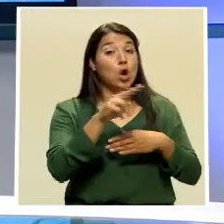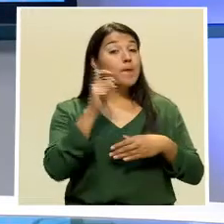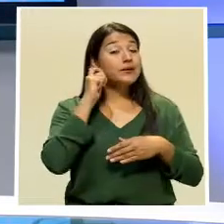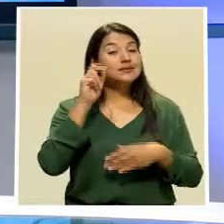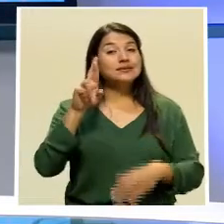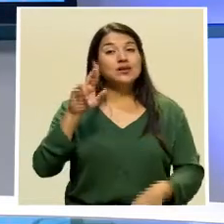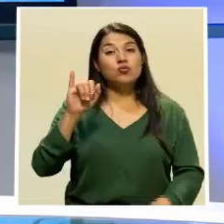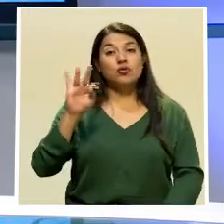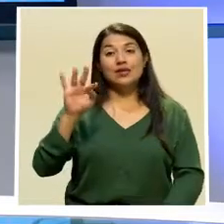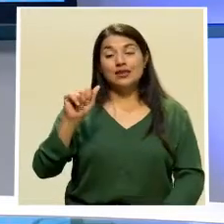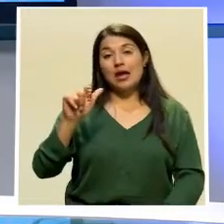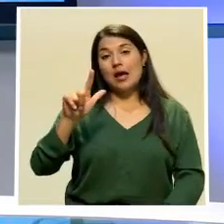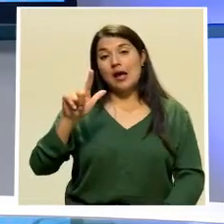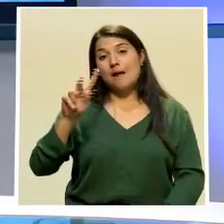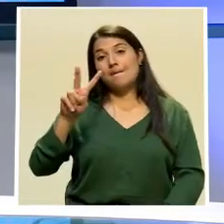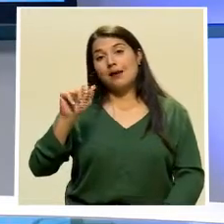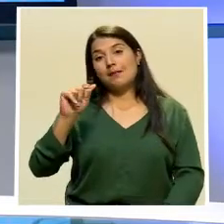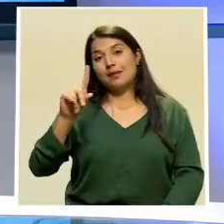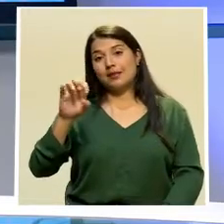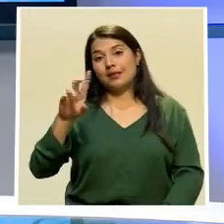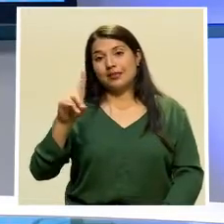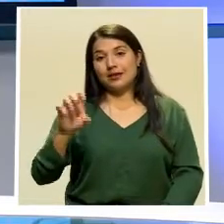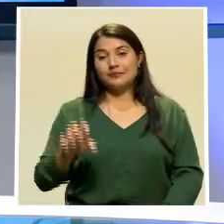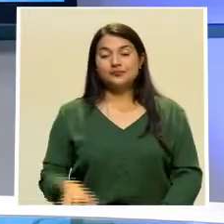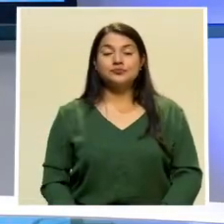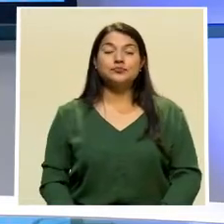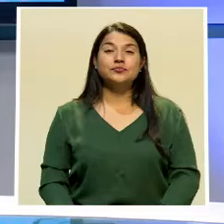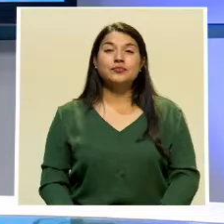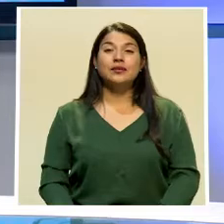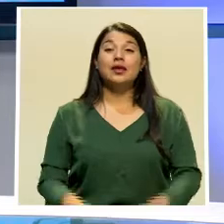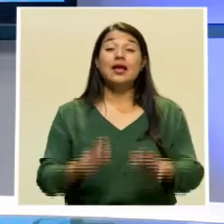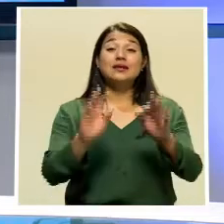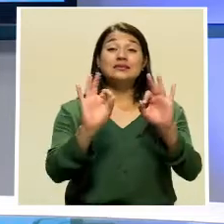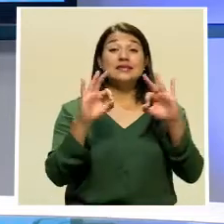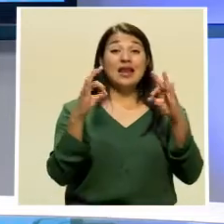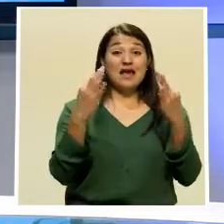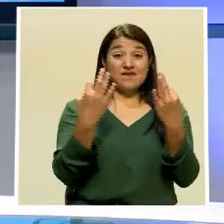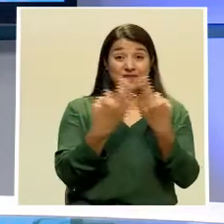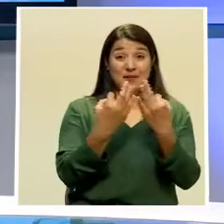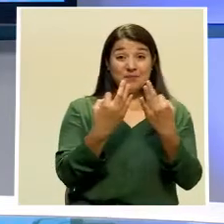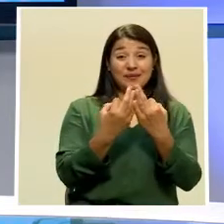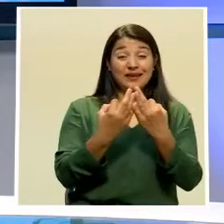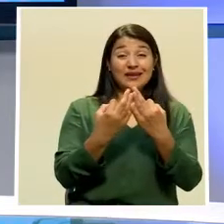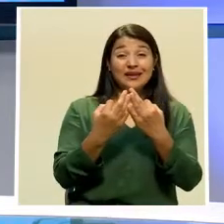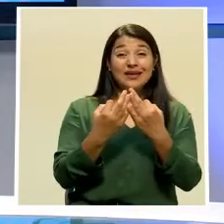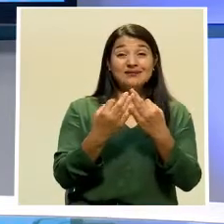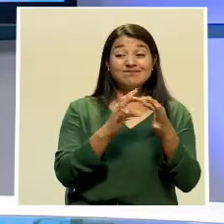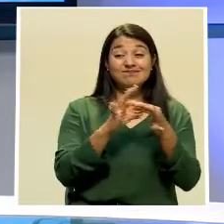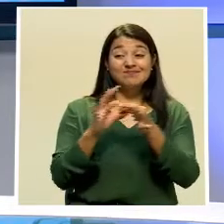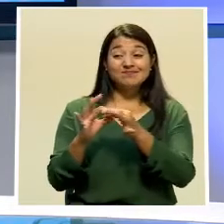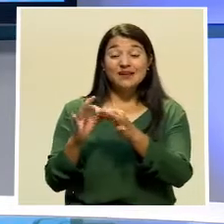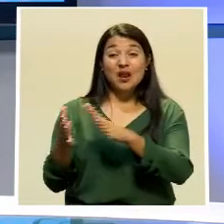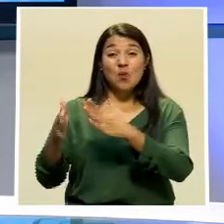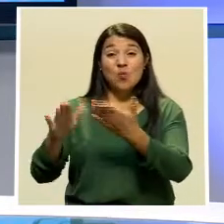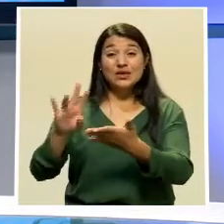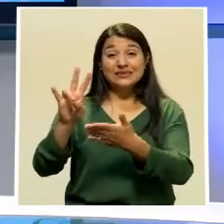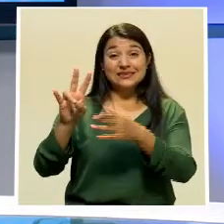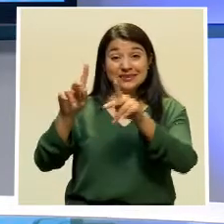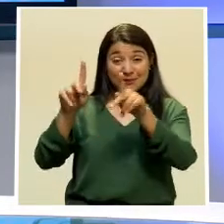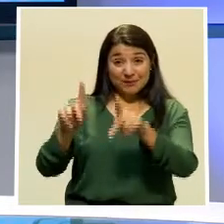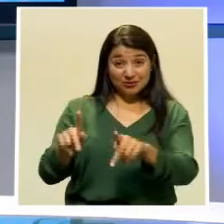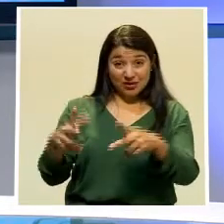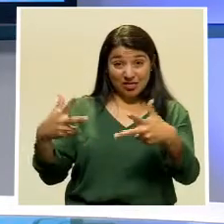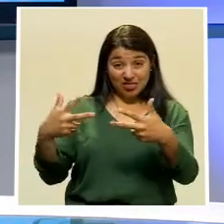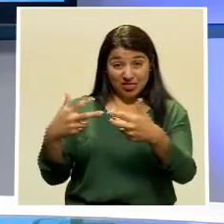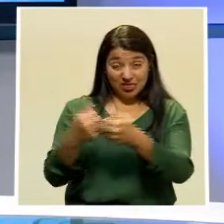compañera Rita Valverde. La familia de las 7 personas que perdieron la vida en un accidente de tránsito en Cartago